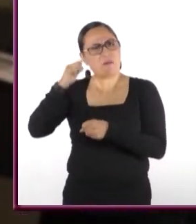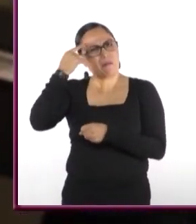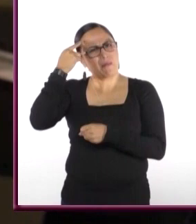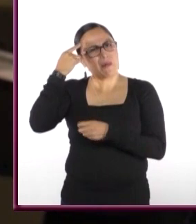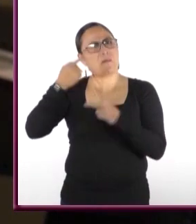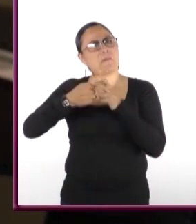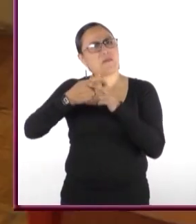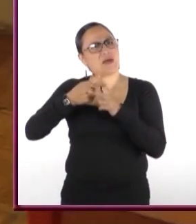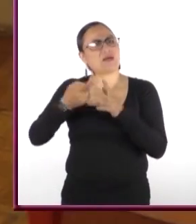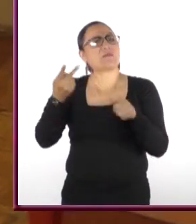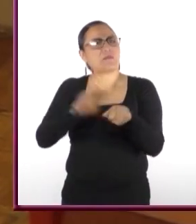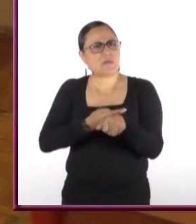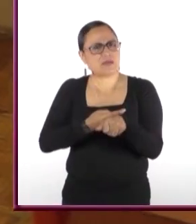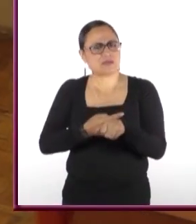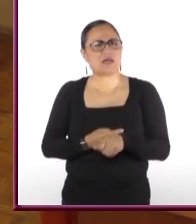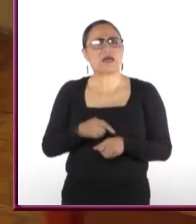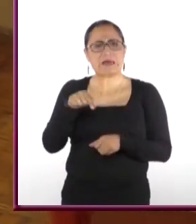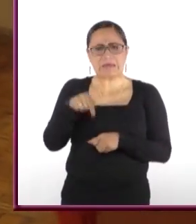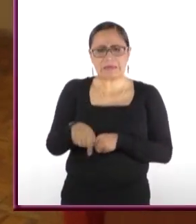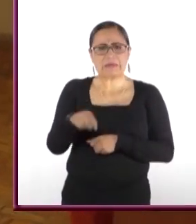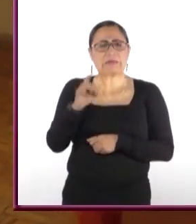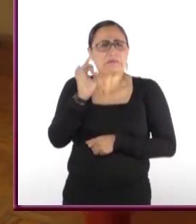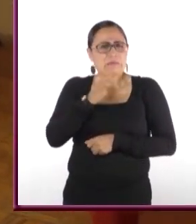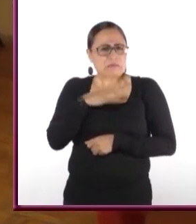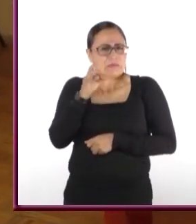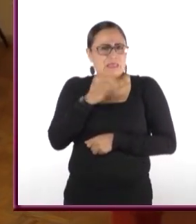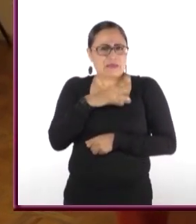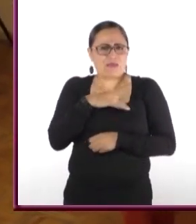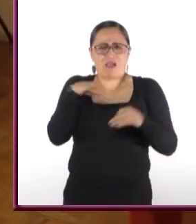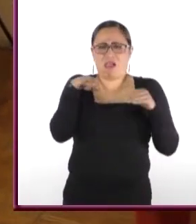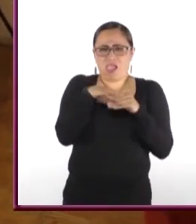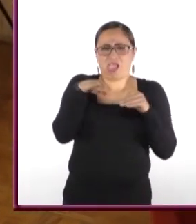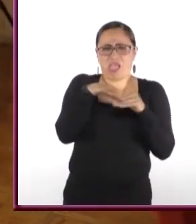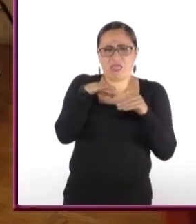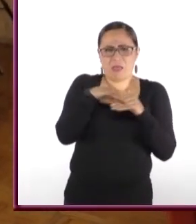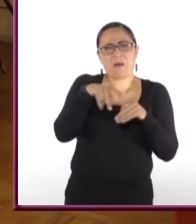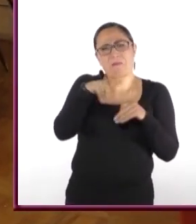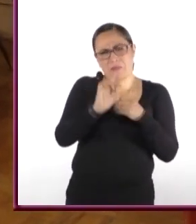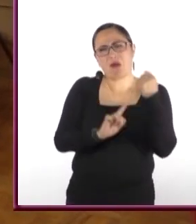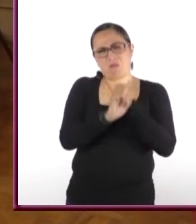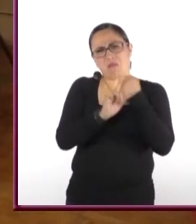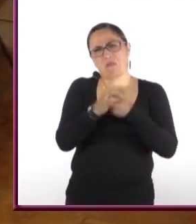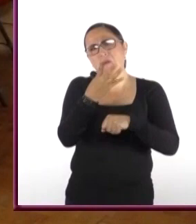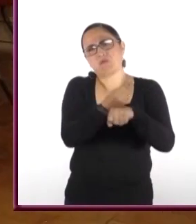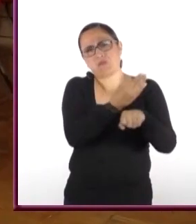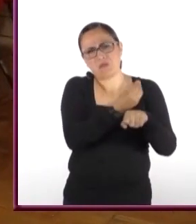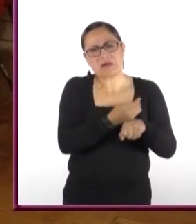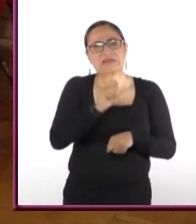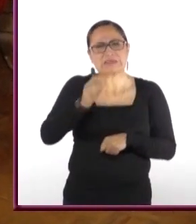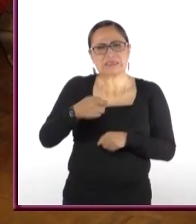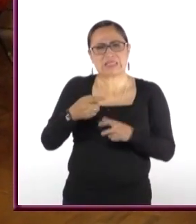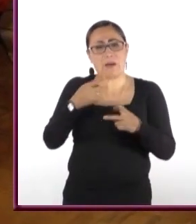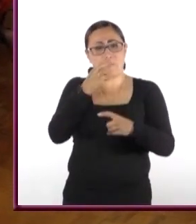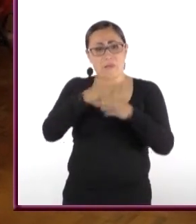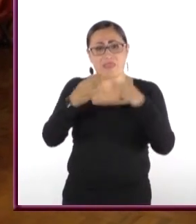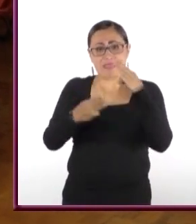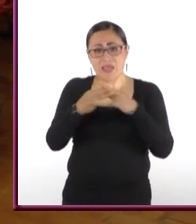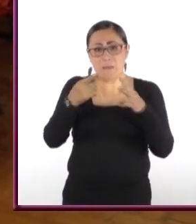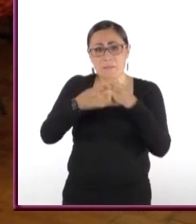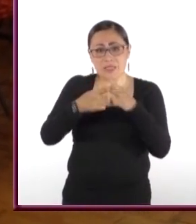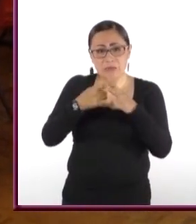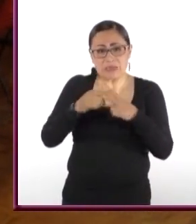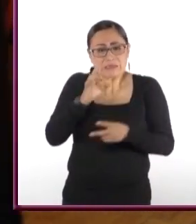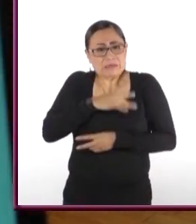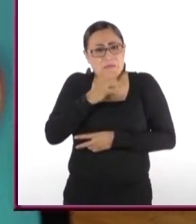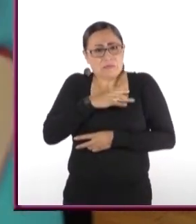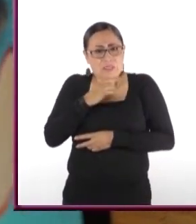matemáticas. ¿Estamos? Hablaremos de uno de los miedos más comunes y más fáciles de resolver, el miedo a las matemáticas.